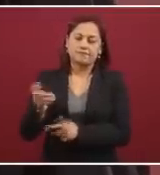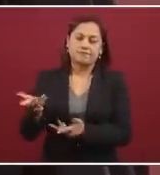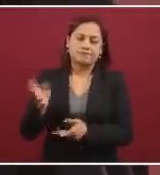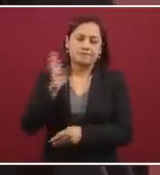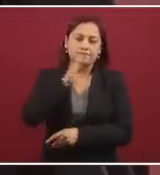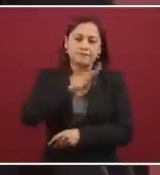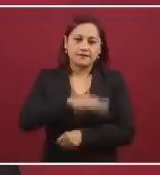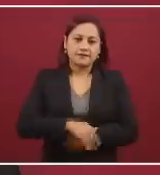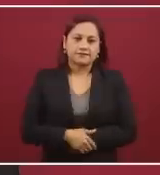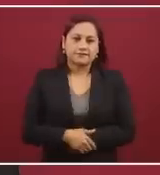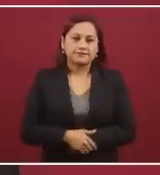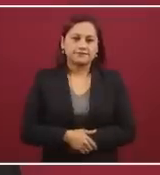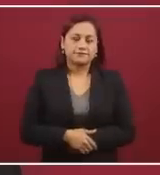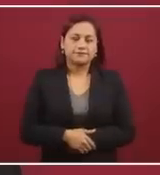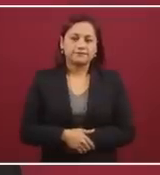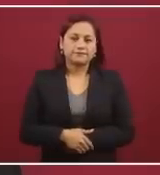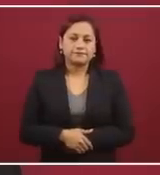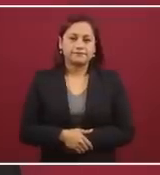manejo